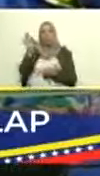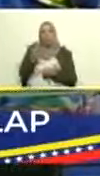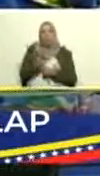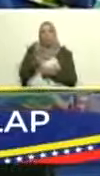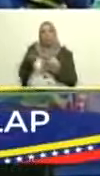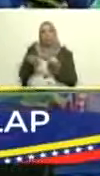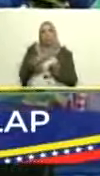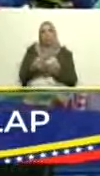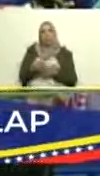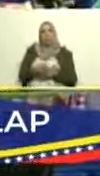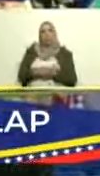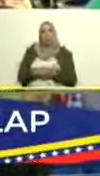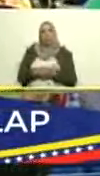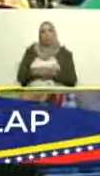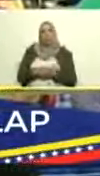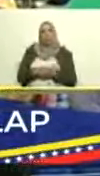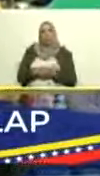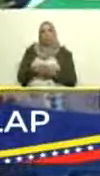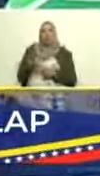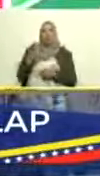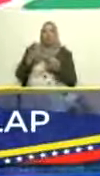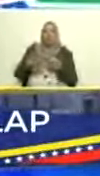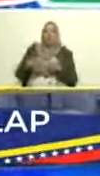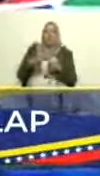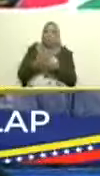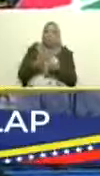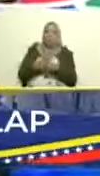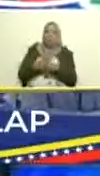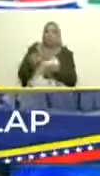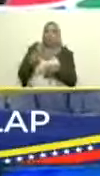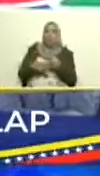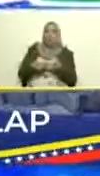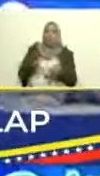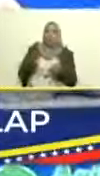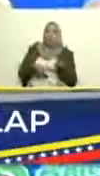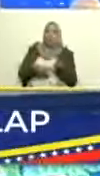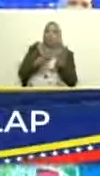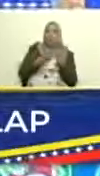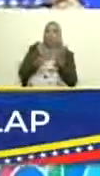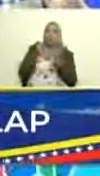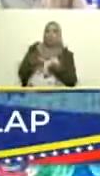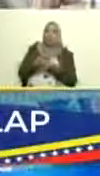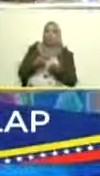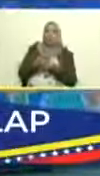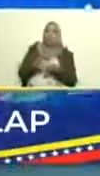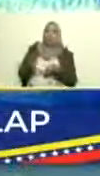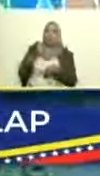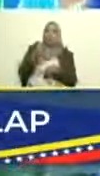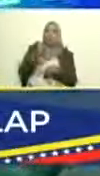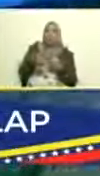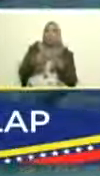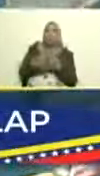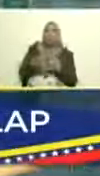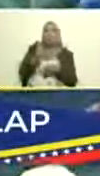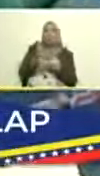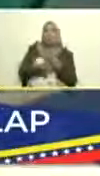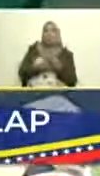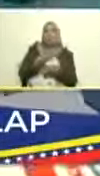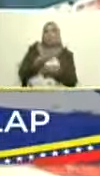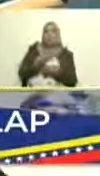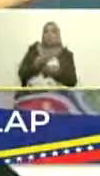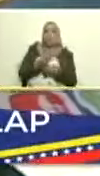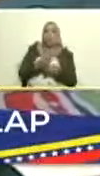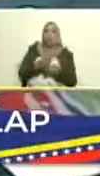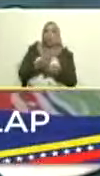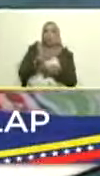nacional. Correcto. Todo esto, esta fabricación, por ejemplo, este fertilizante es orgánico. ¿Y dónde viene el trabuco? ¿Cómo entregamos el trabuco? Ok, ven acá.